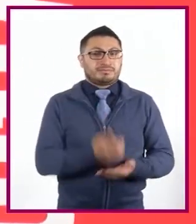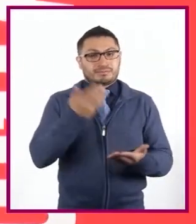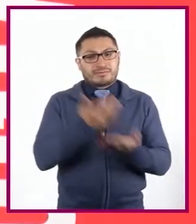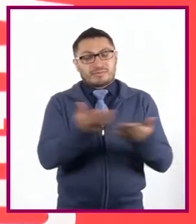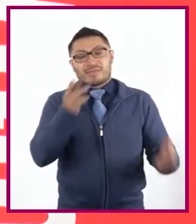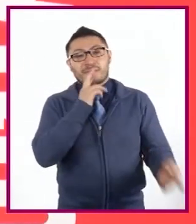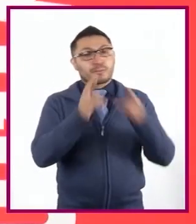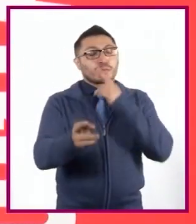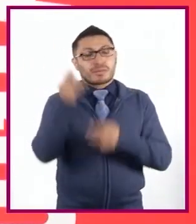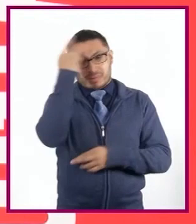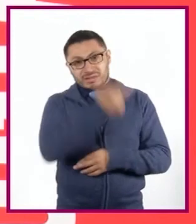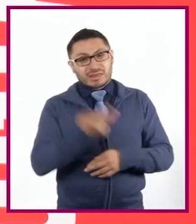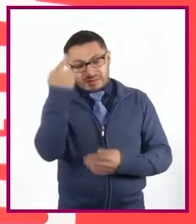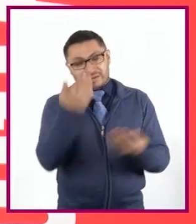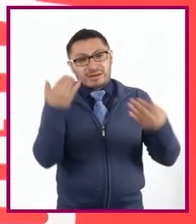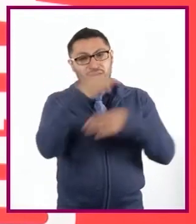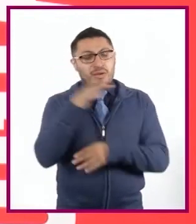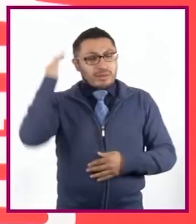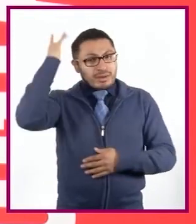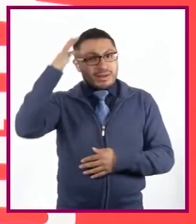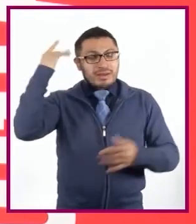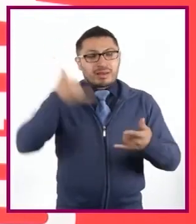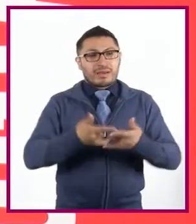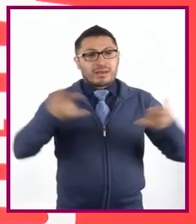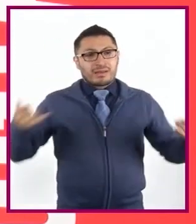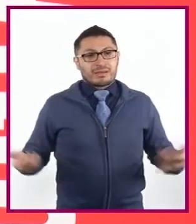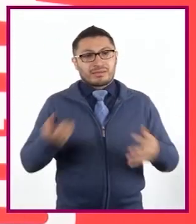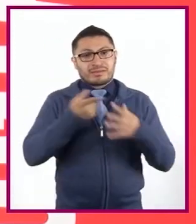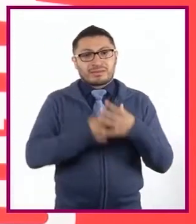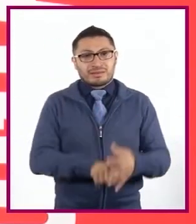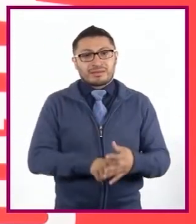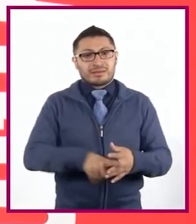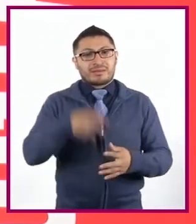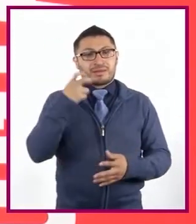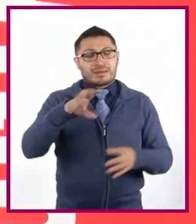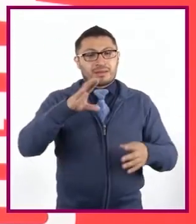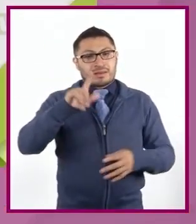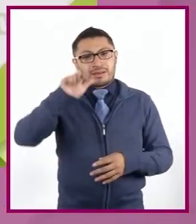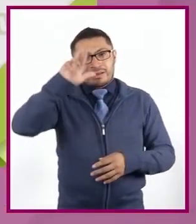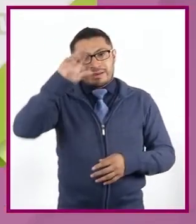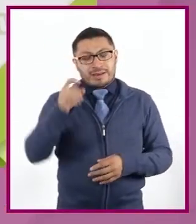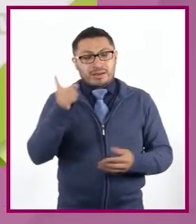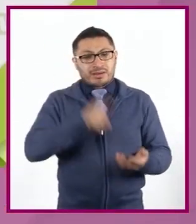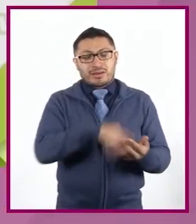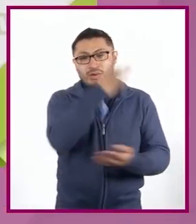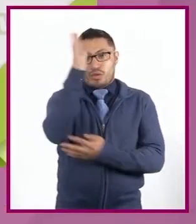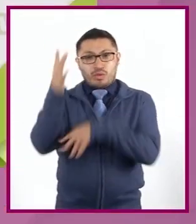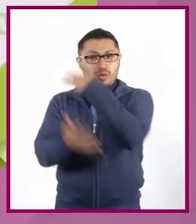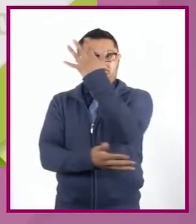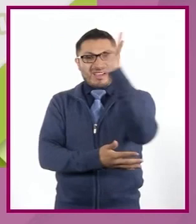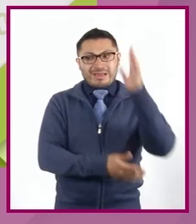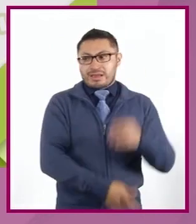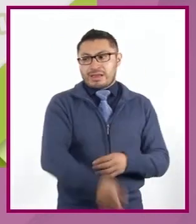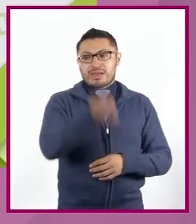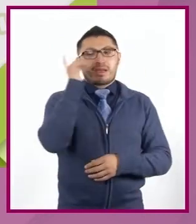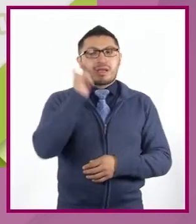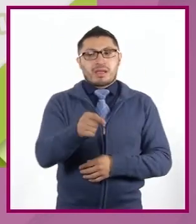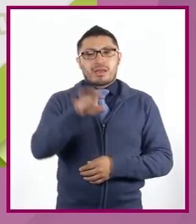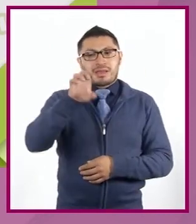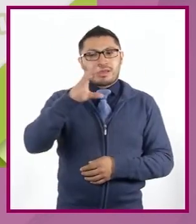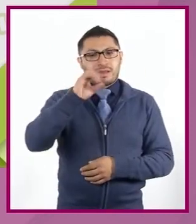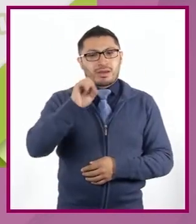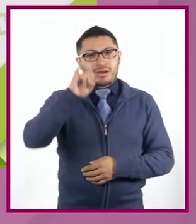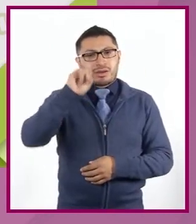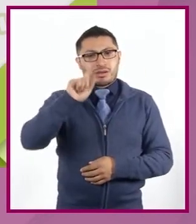respuestas referentes al análisis de los cuentos. Empecemos con Un claro en la selva. ¿En qué ecosistema se da